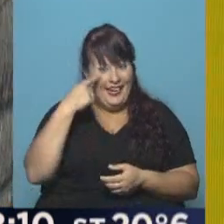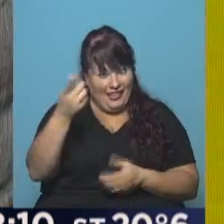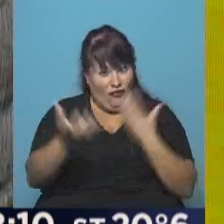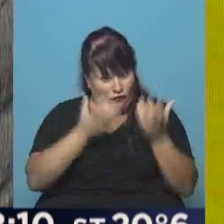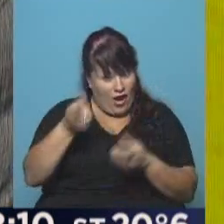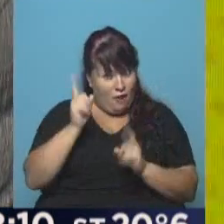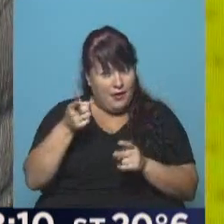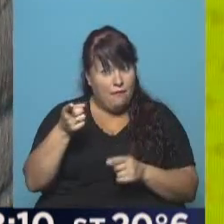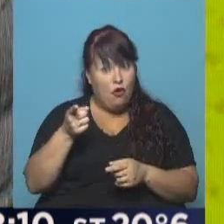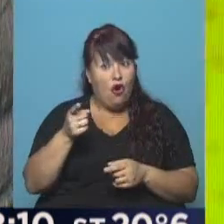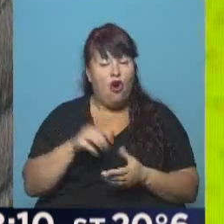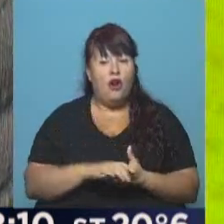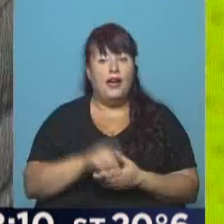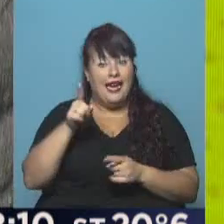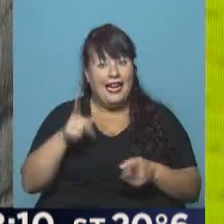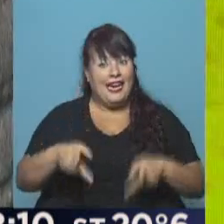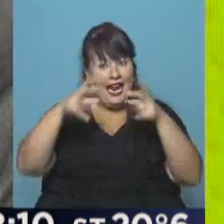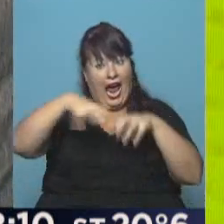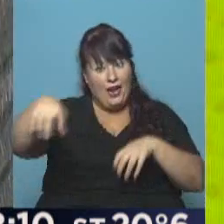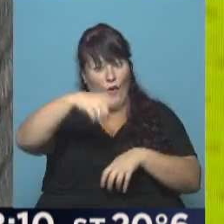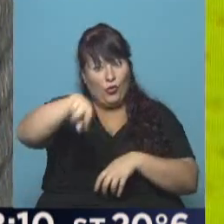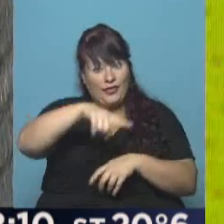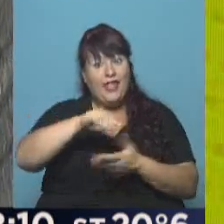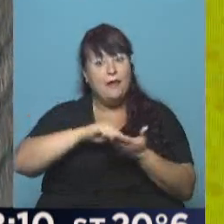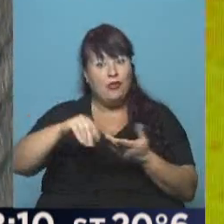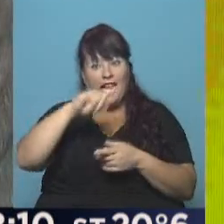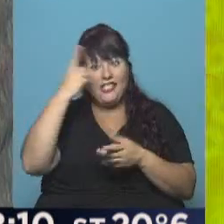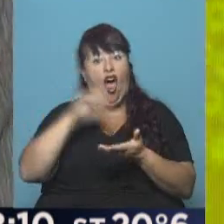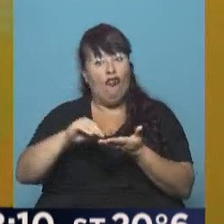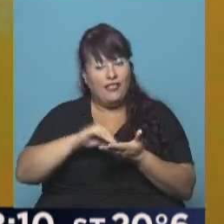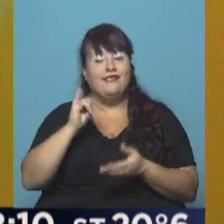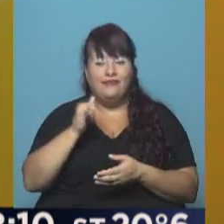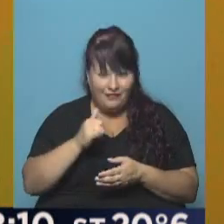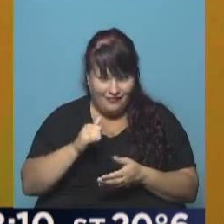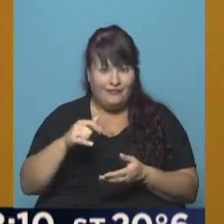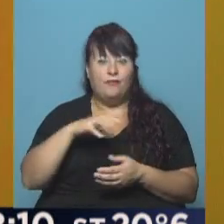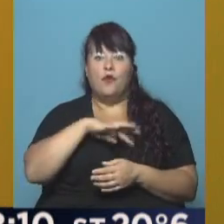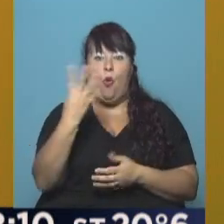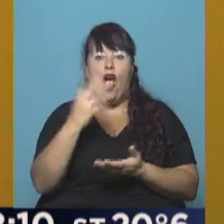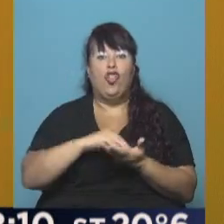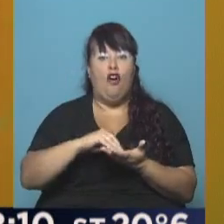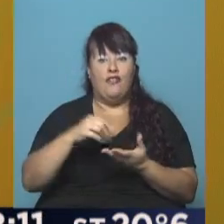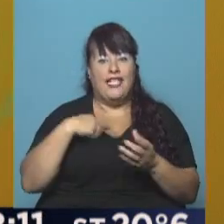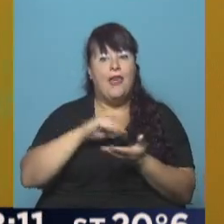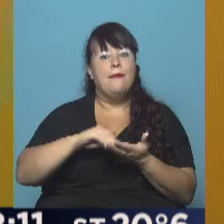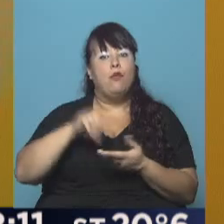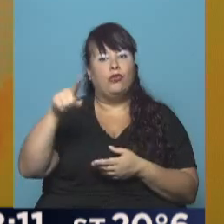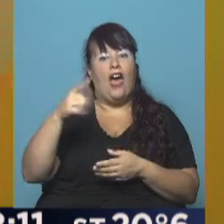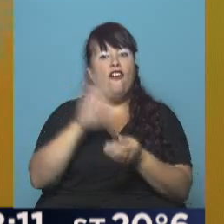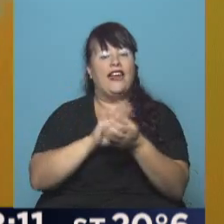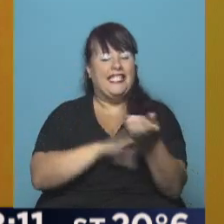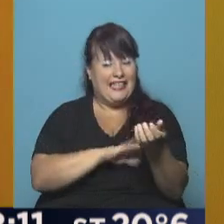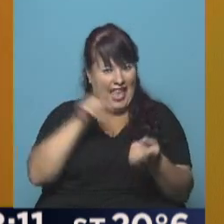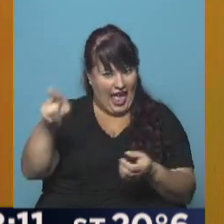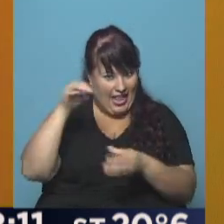incendio en ese anexo es donde ustedes tener más naciones tienen oficinas en las cuatro oficinas de los diputados frente de